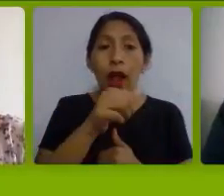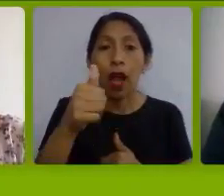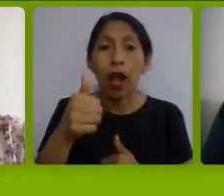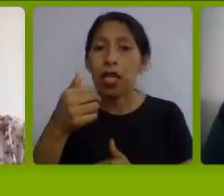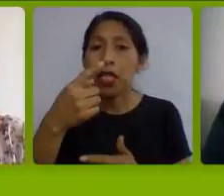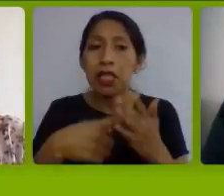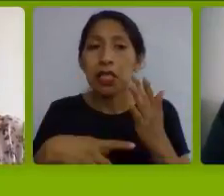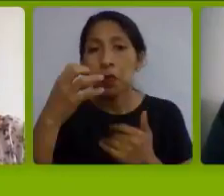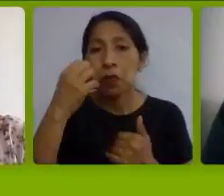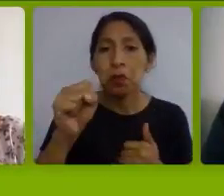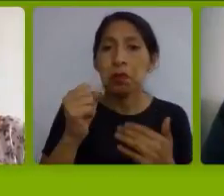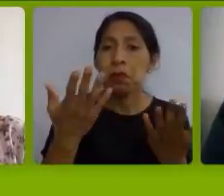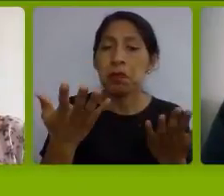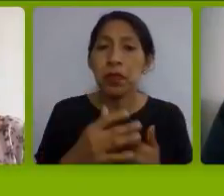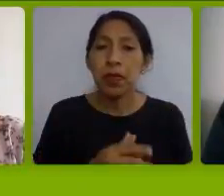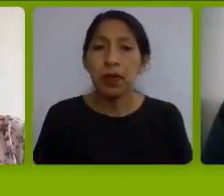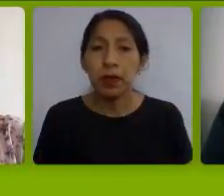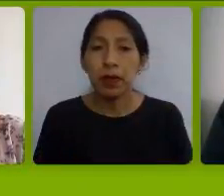¿A qué se deberá?